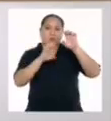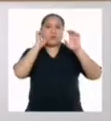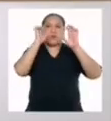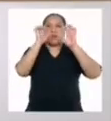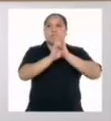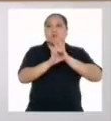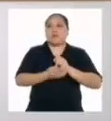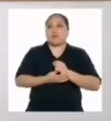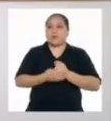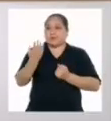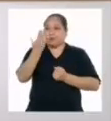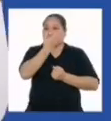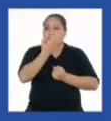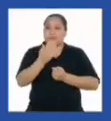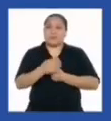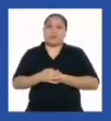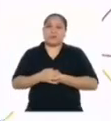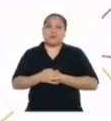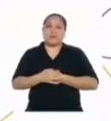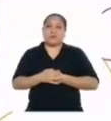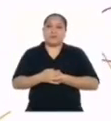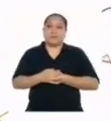Por ejemplo, el siguiente.